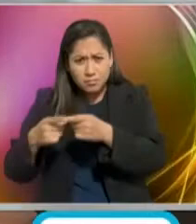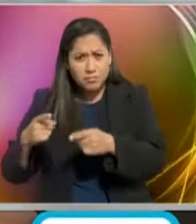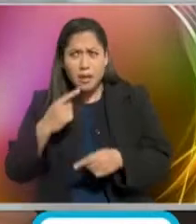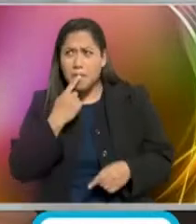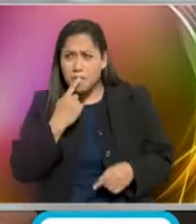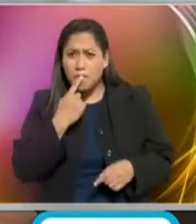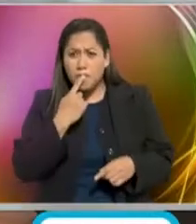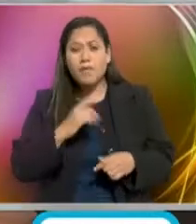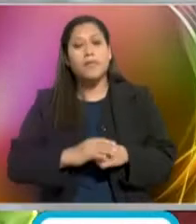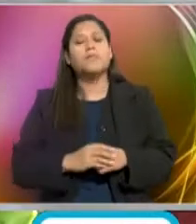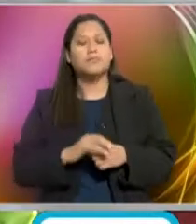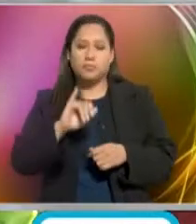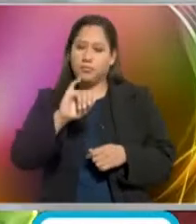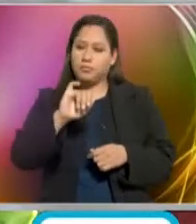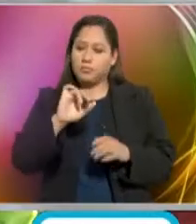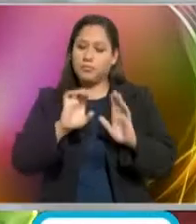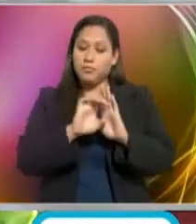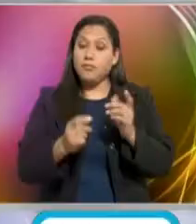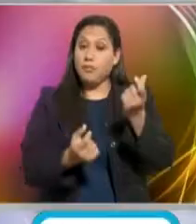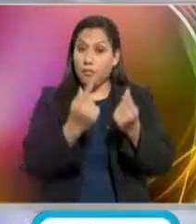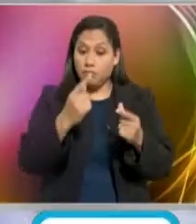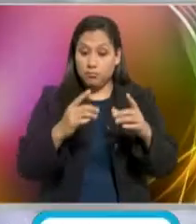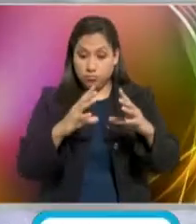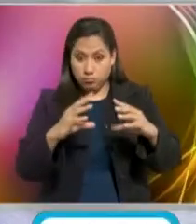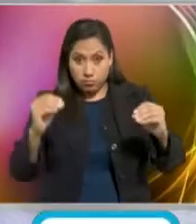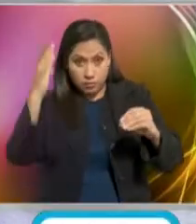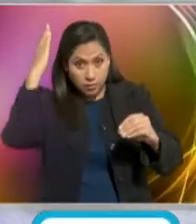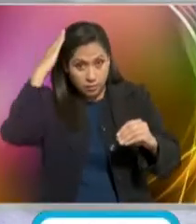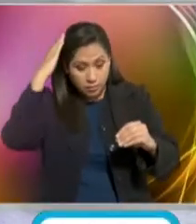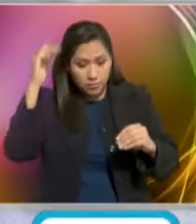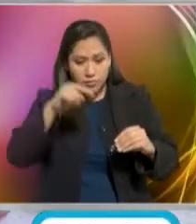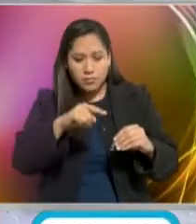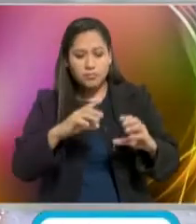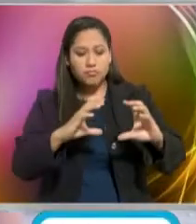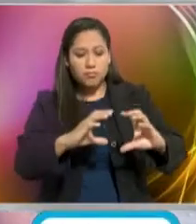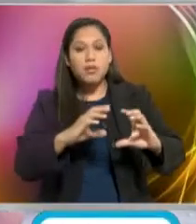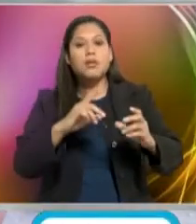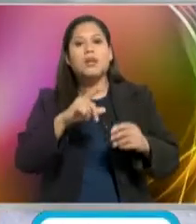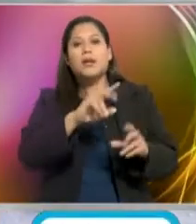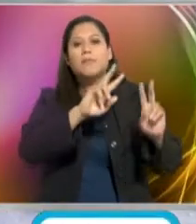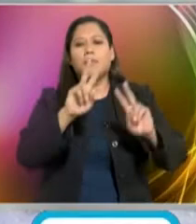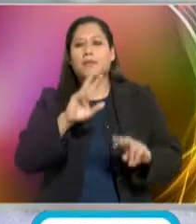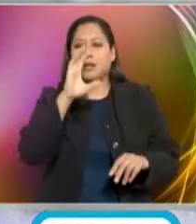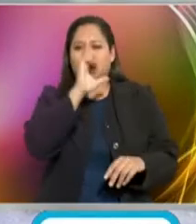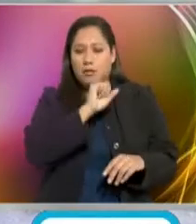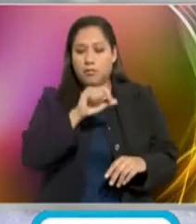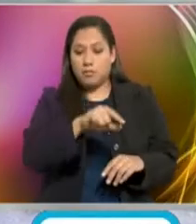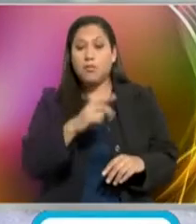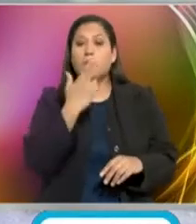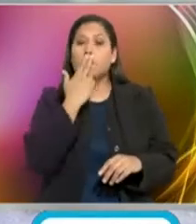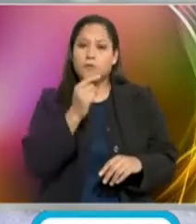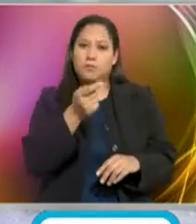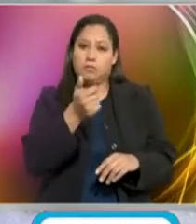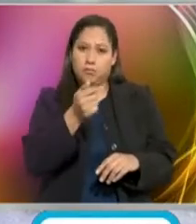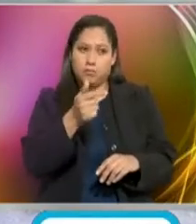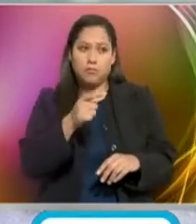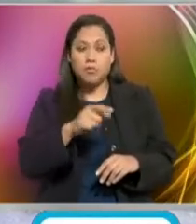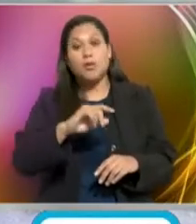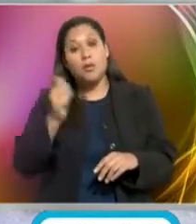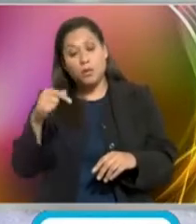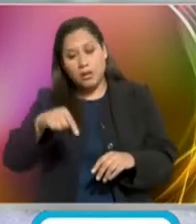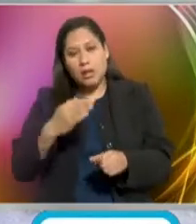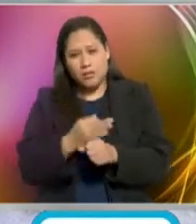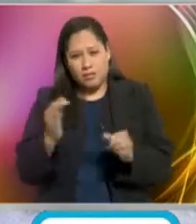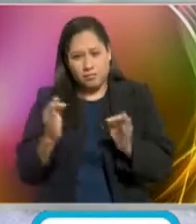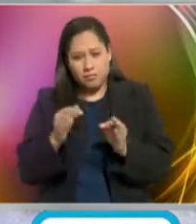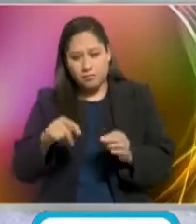poquito. sus características? Sí, hay unas que son más típicas en verano y son un poco no tan dulces. Ya. Y las de